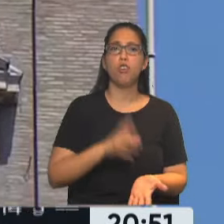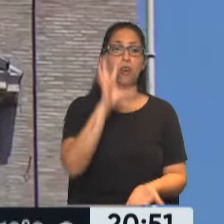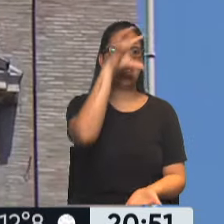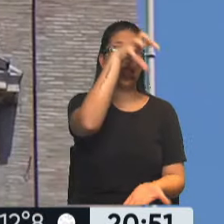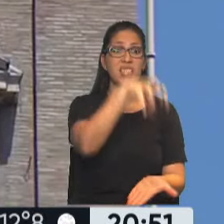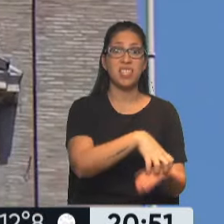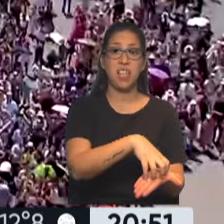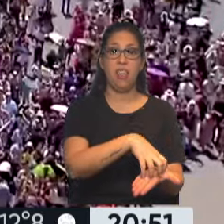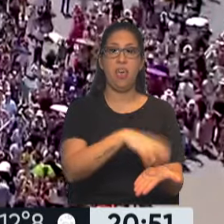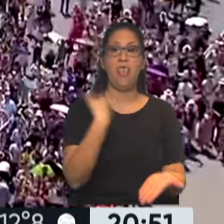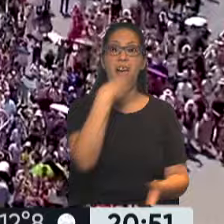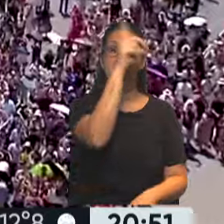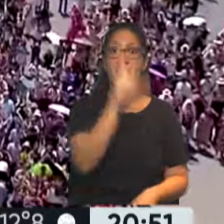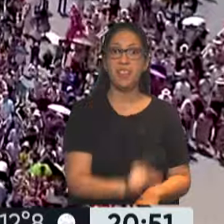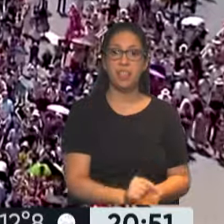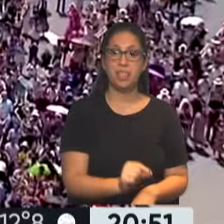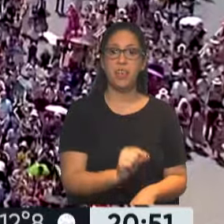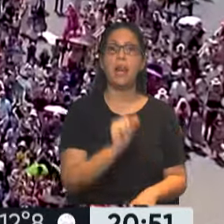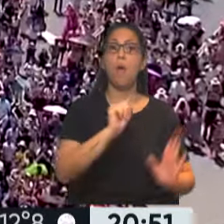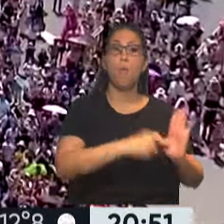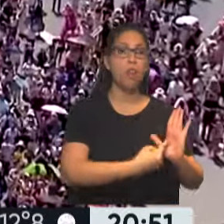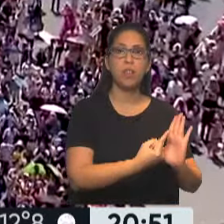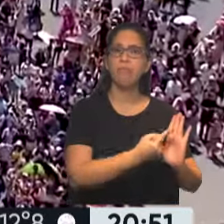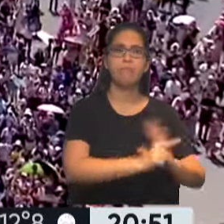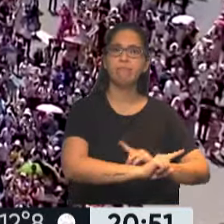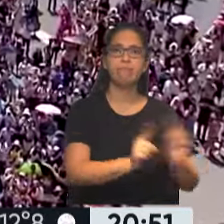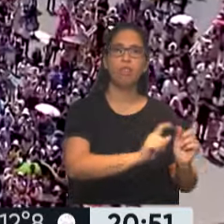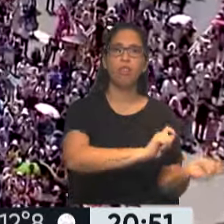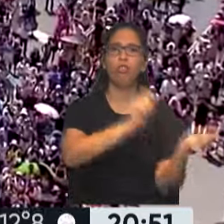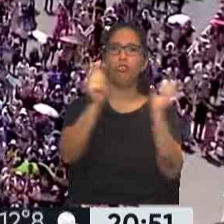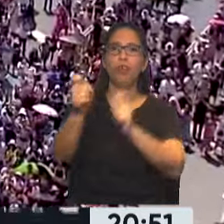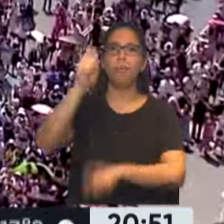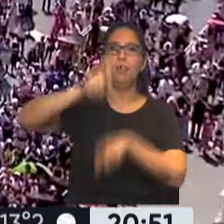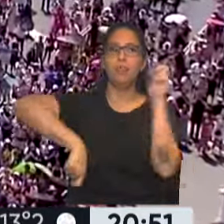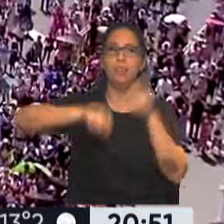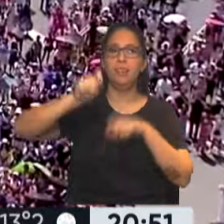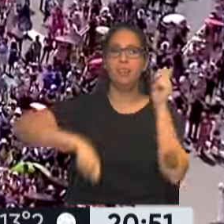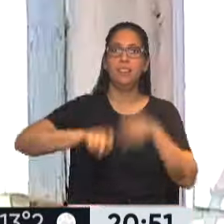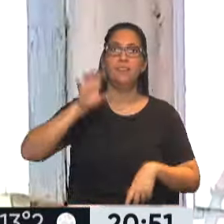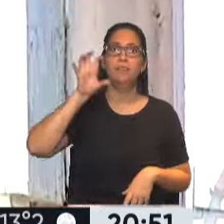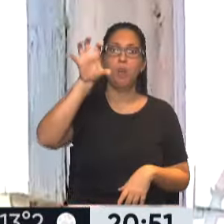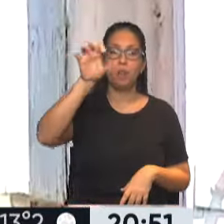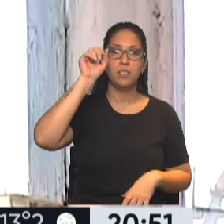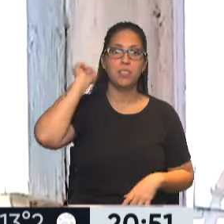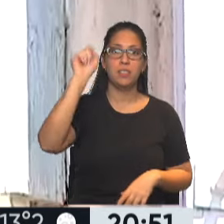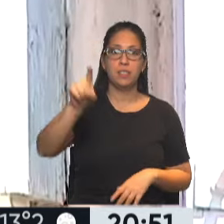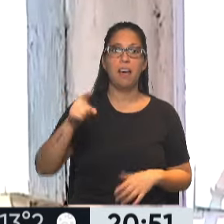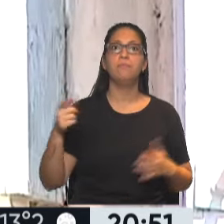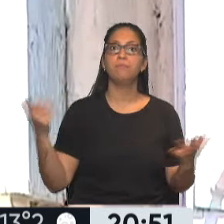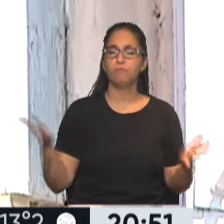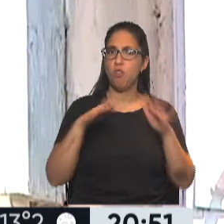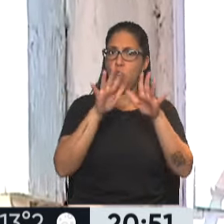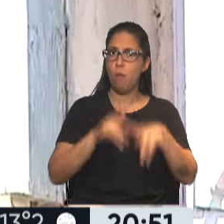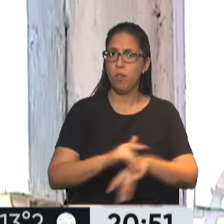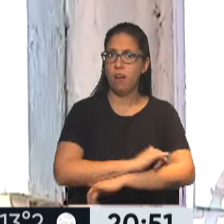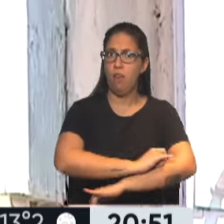de la República Argentina de Buenos Aires a Santiago del Estero. A través de un comunicado conjunto de la diócesis de Buenos